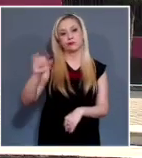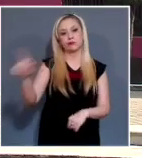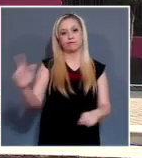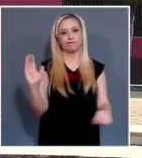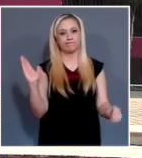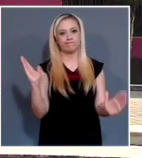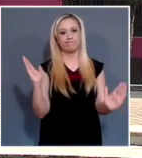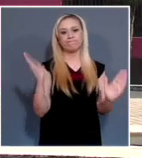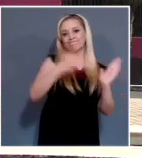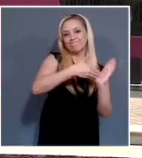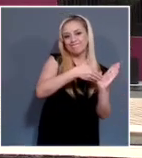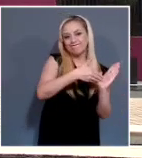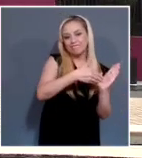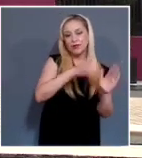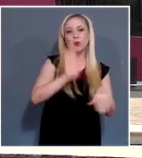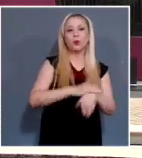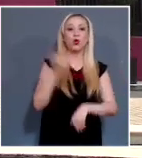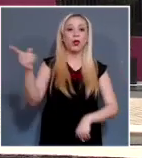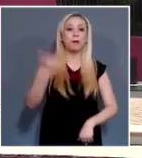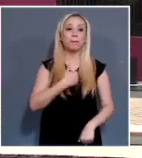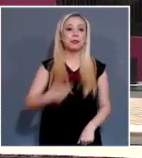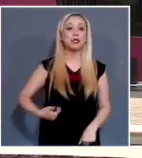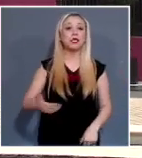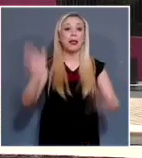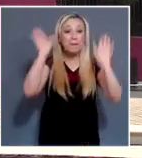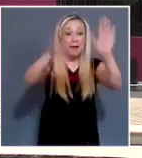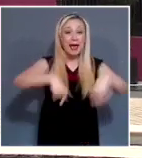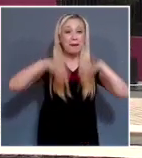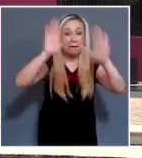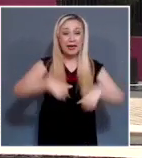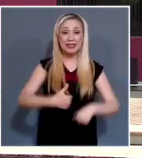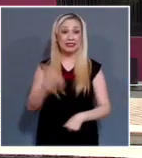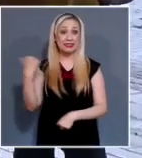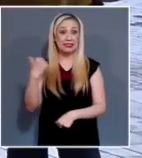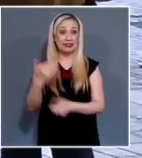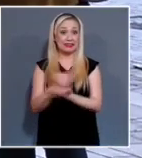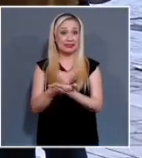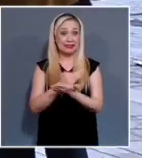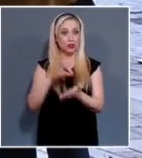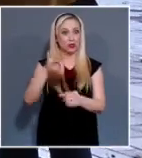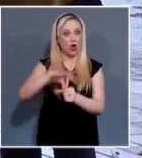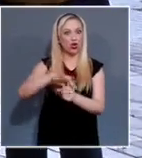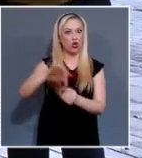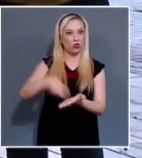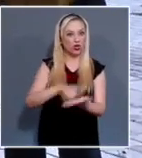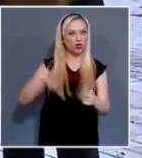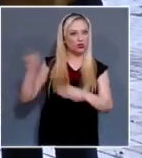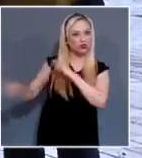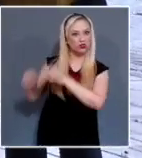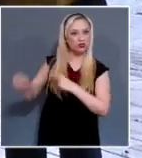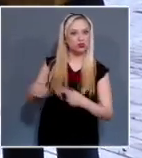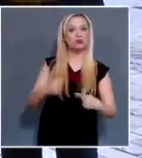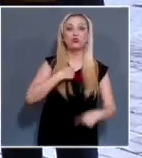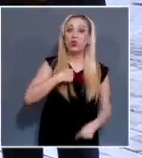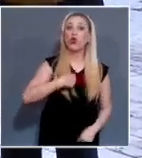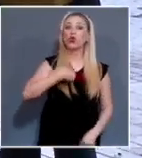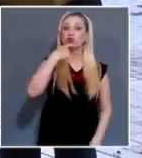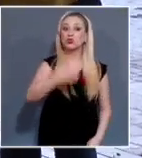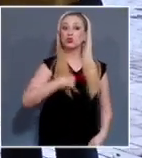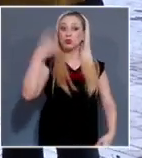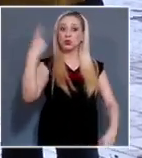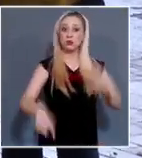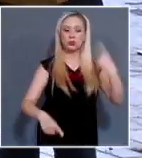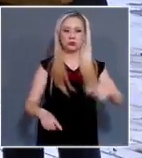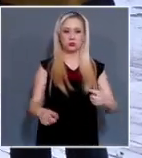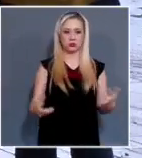llamado a votar por un determinado partido no se relaciona con los próximos comicios en los estados de México y Coahuila, el presidente de la República, por